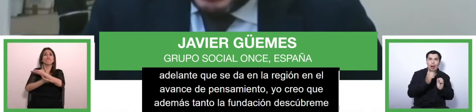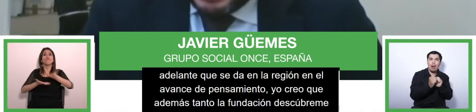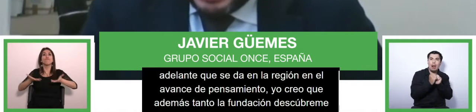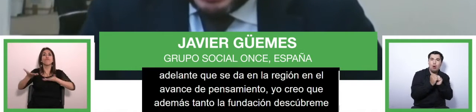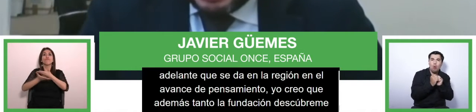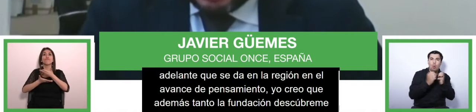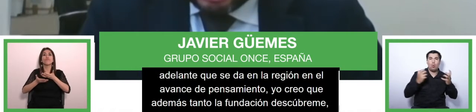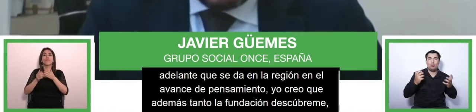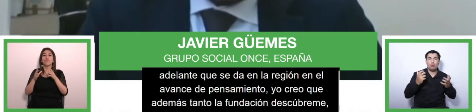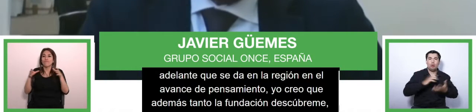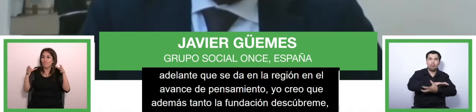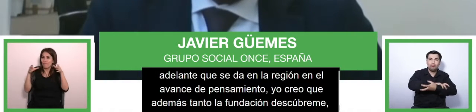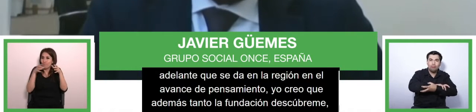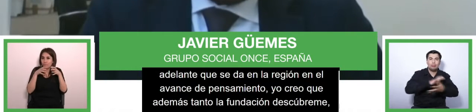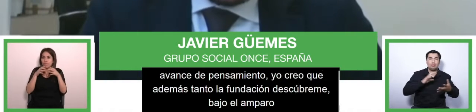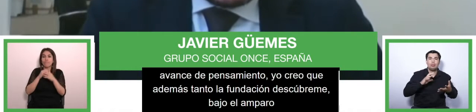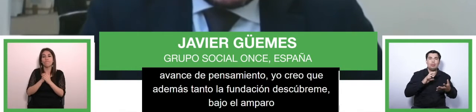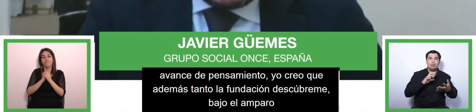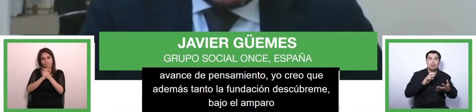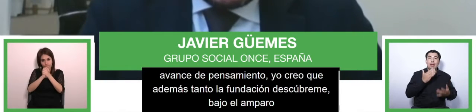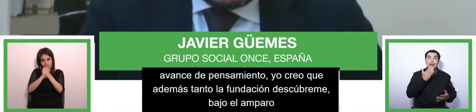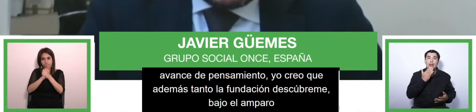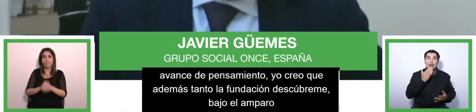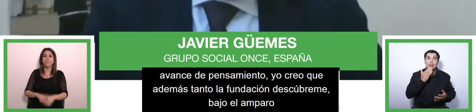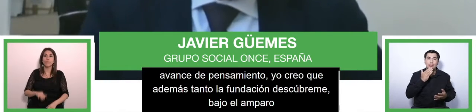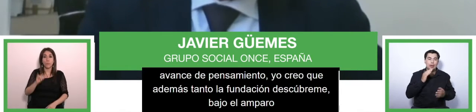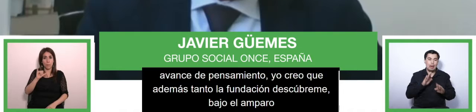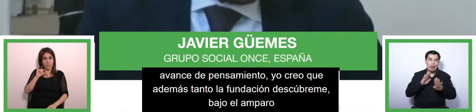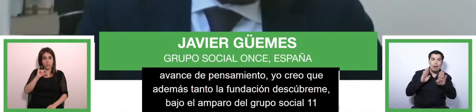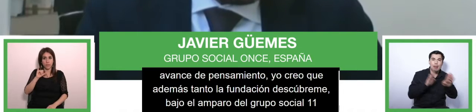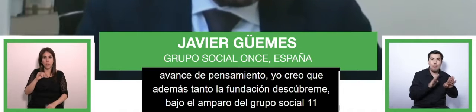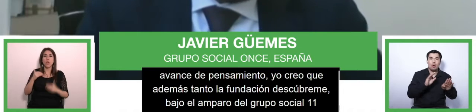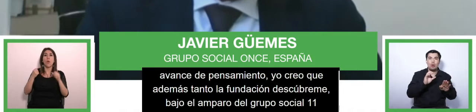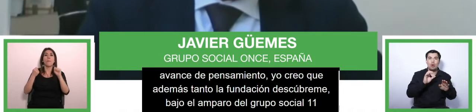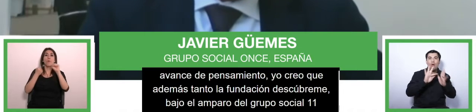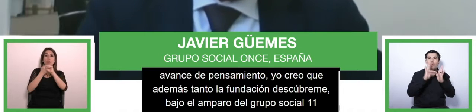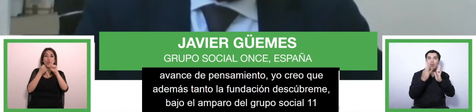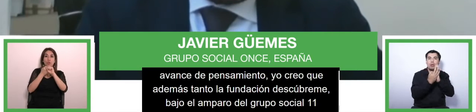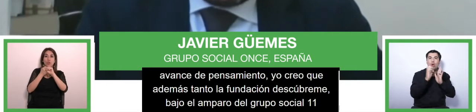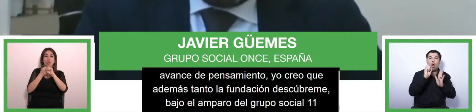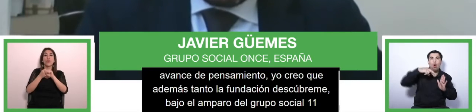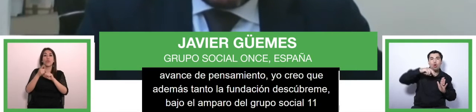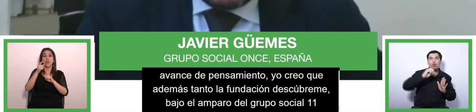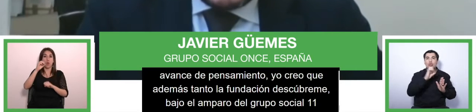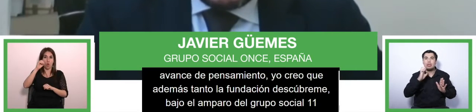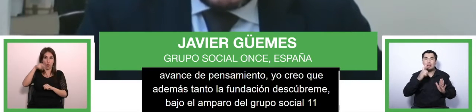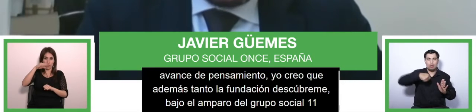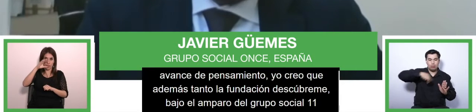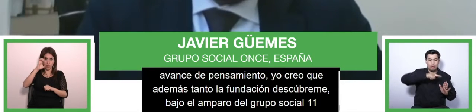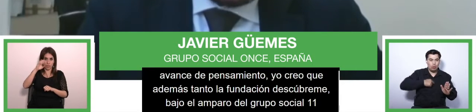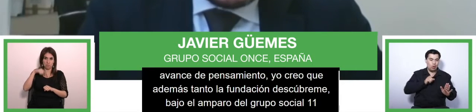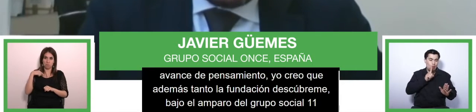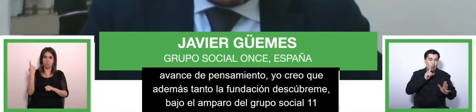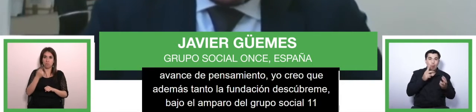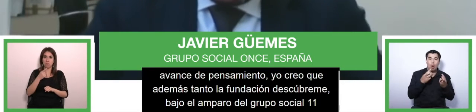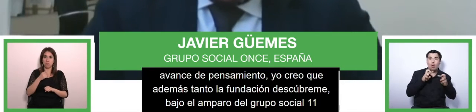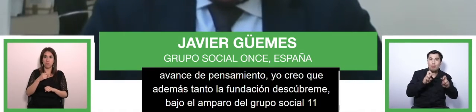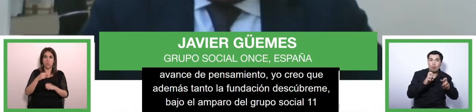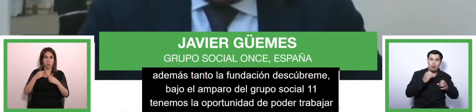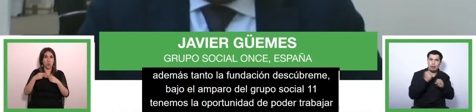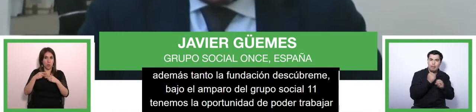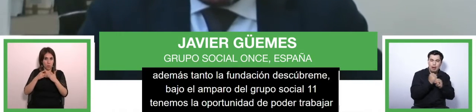amparo también de nuestro Grupo Social ONCE, pues tenemos la oportunidad de poder trabajar en el futuro en grandes